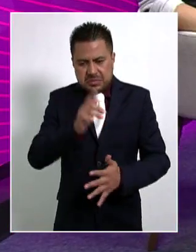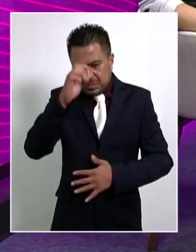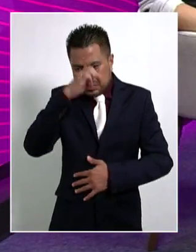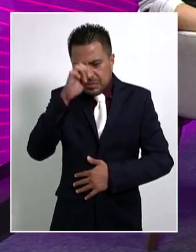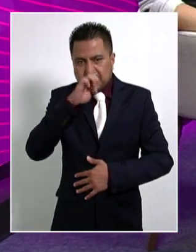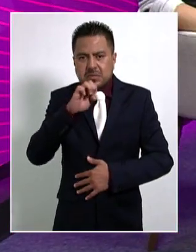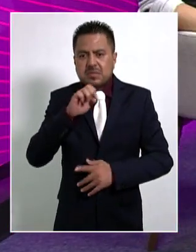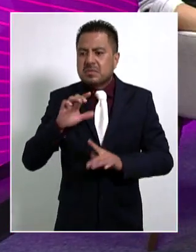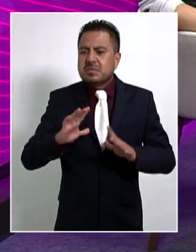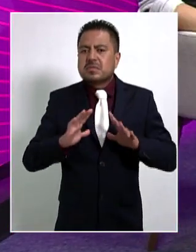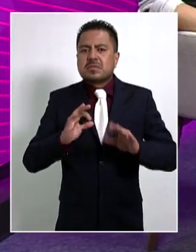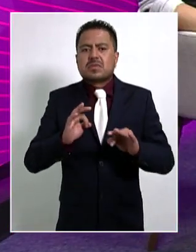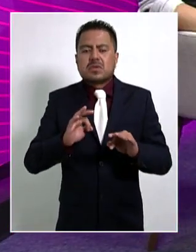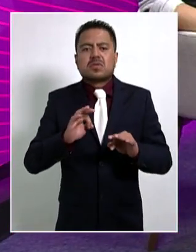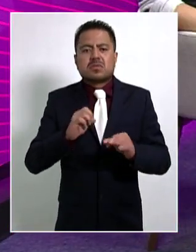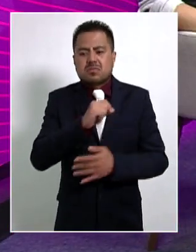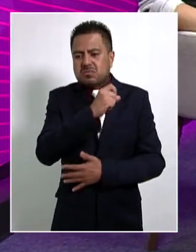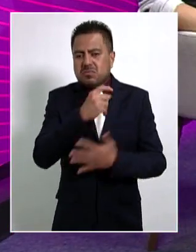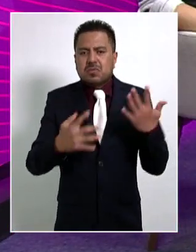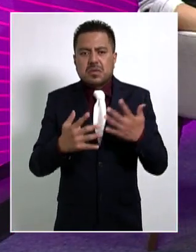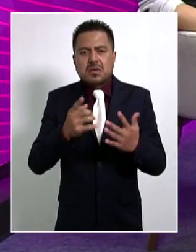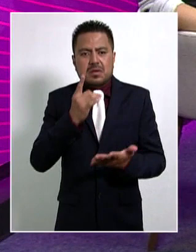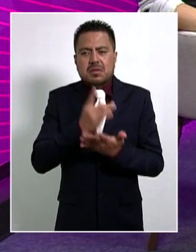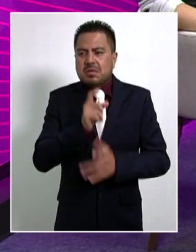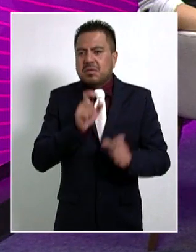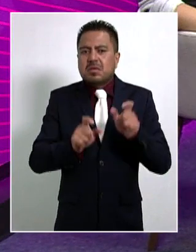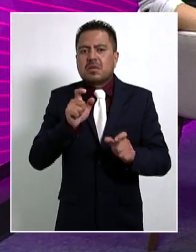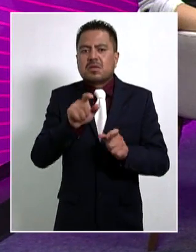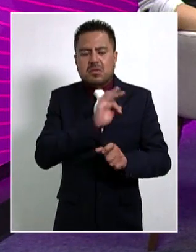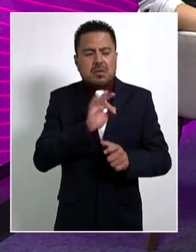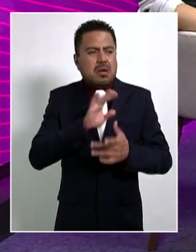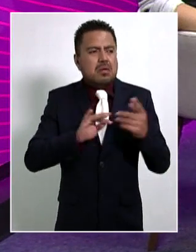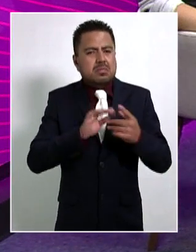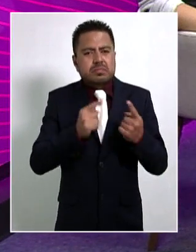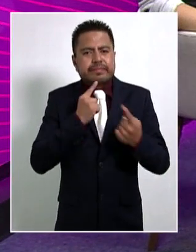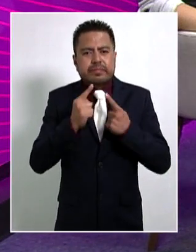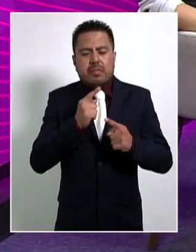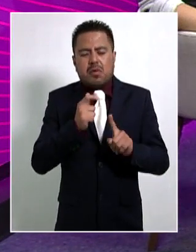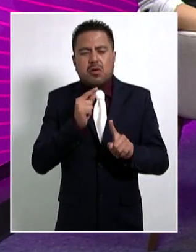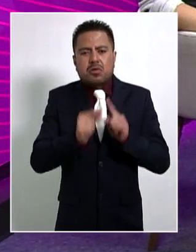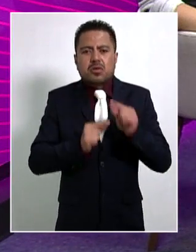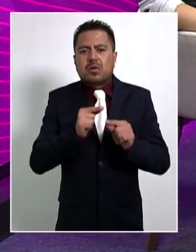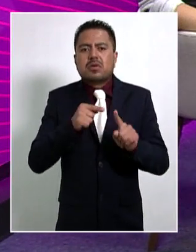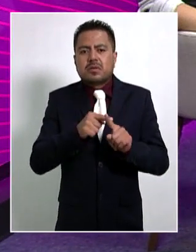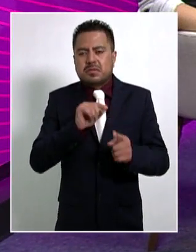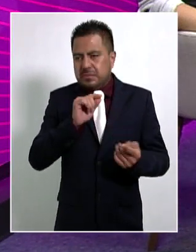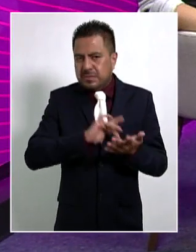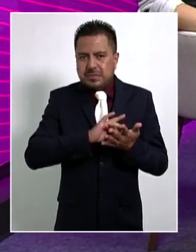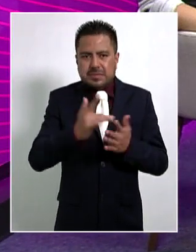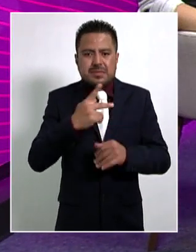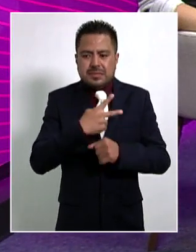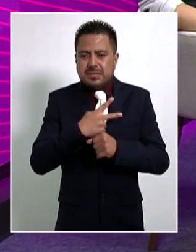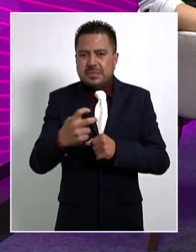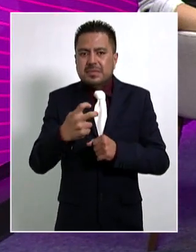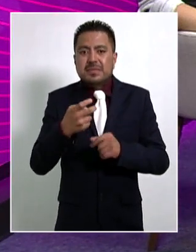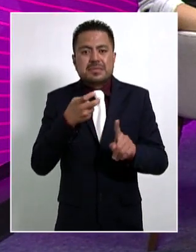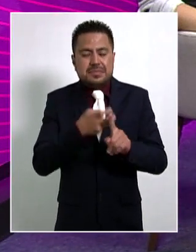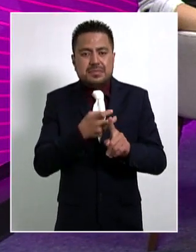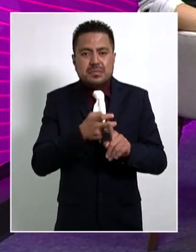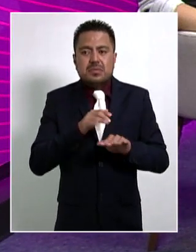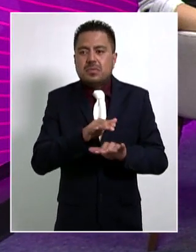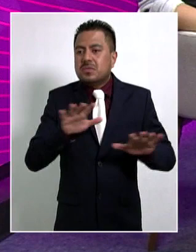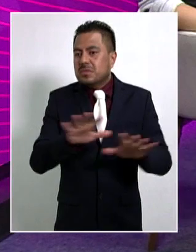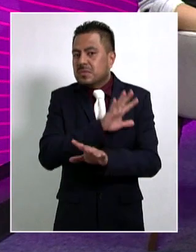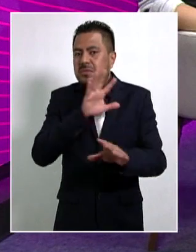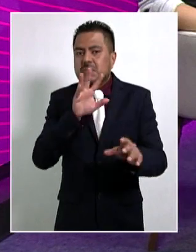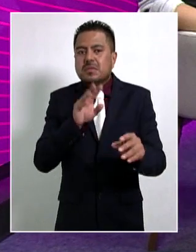que provienen de muchas de tus identidades. ¿Nos puedes hablar un poco de esto? Claro que sí, muchas gracias por la invitación y sobre